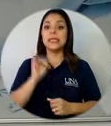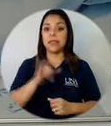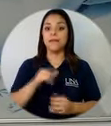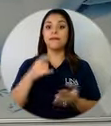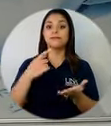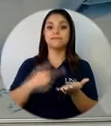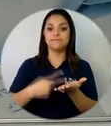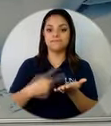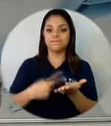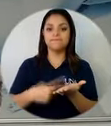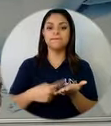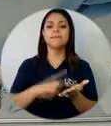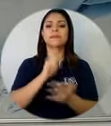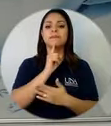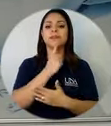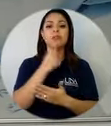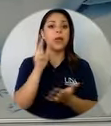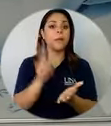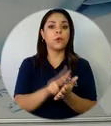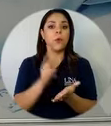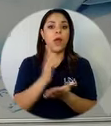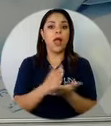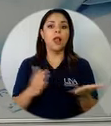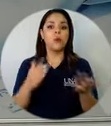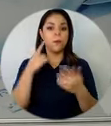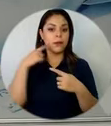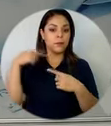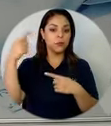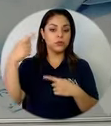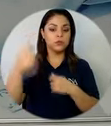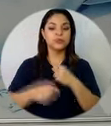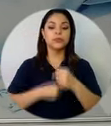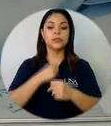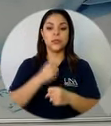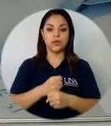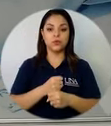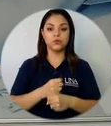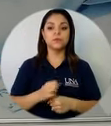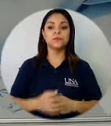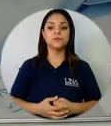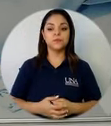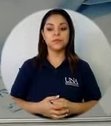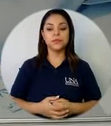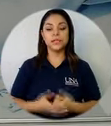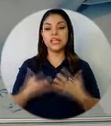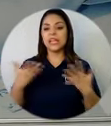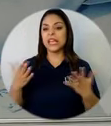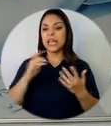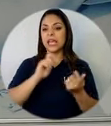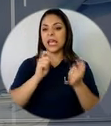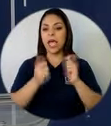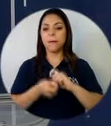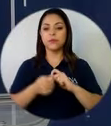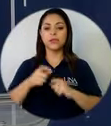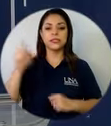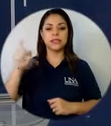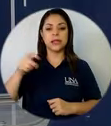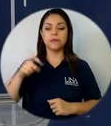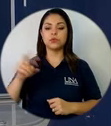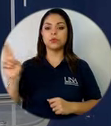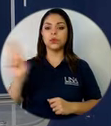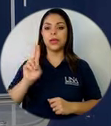tiene que discutirlo de forma seria y aprobar al menos alguna alternativa para los próximos años. ¿Qué cambios